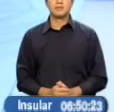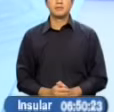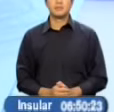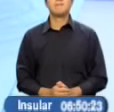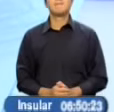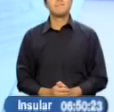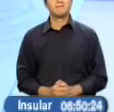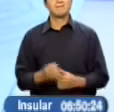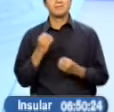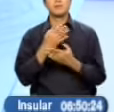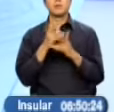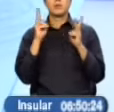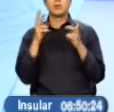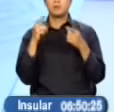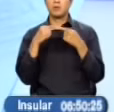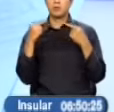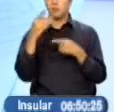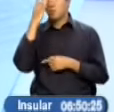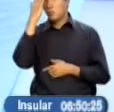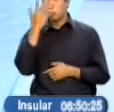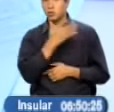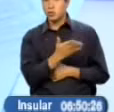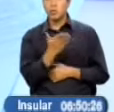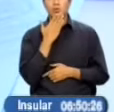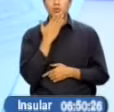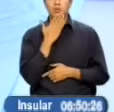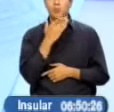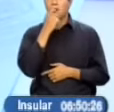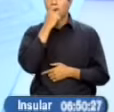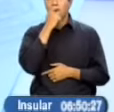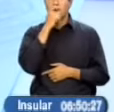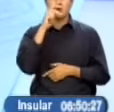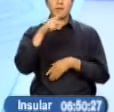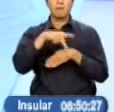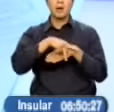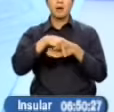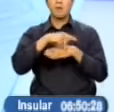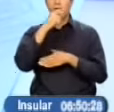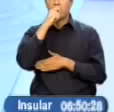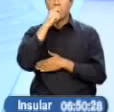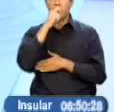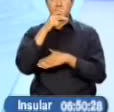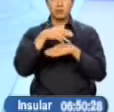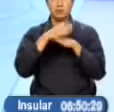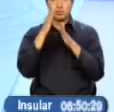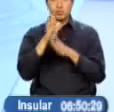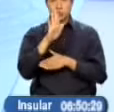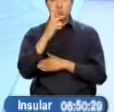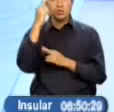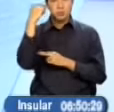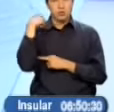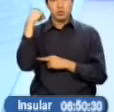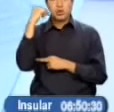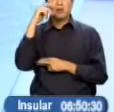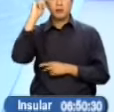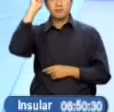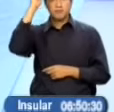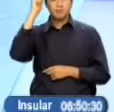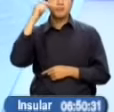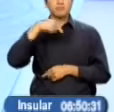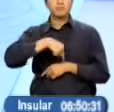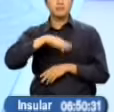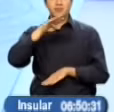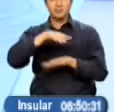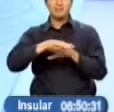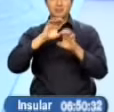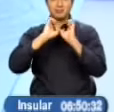con solo de información acerca de este partido porque vamos a conocer acerca del árbitro paraguayo que será el encargado de míster justicia esta tarde a partir de las 16 horas en